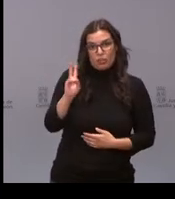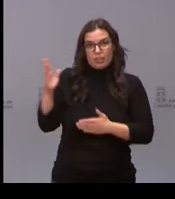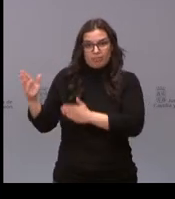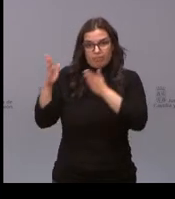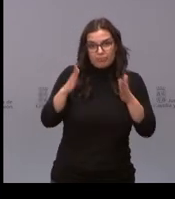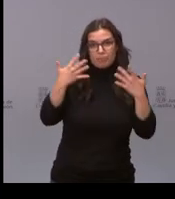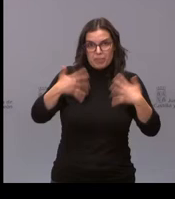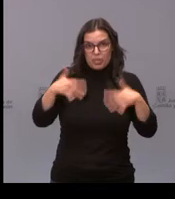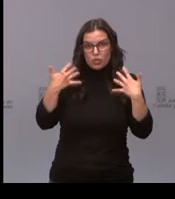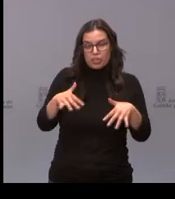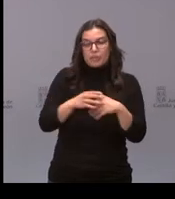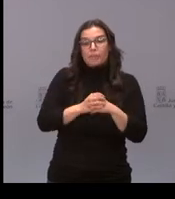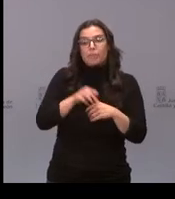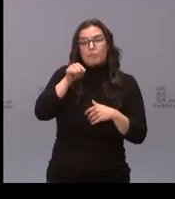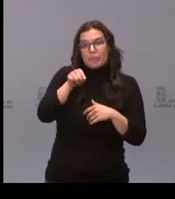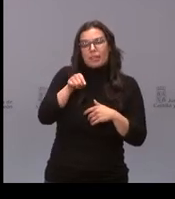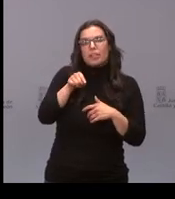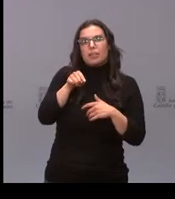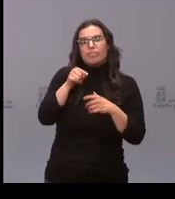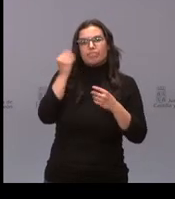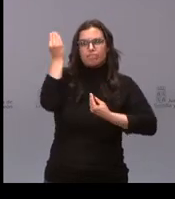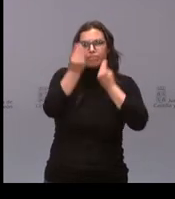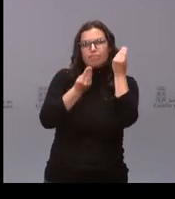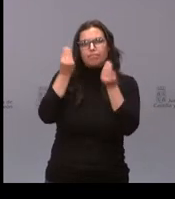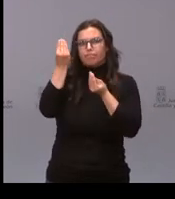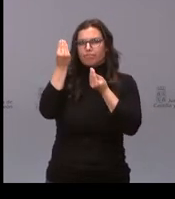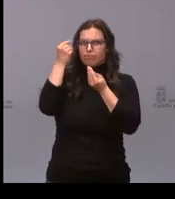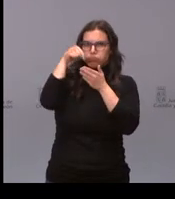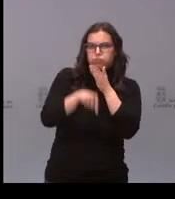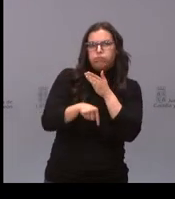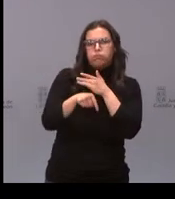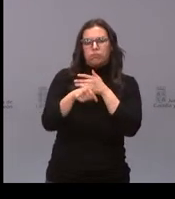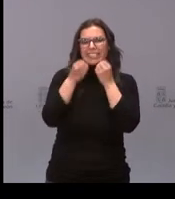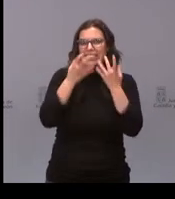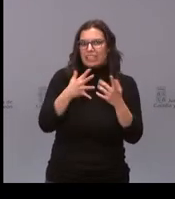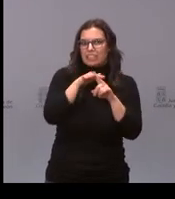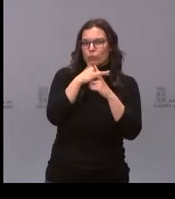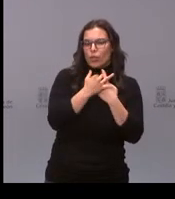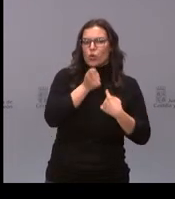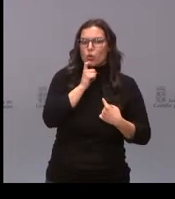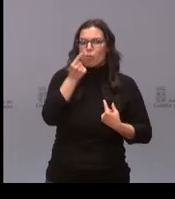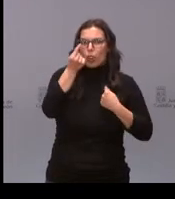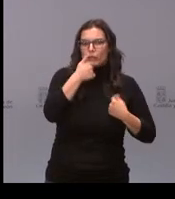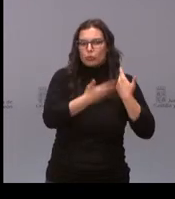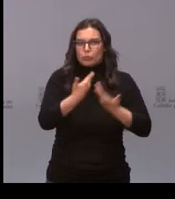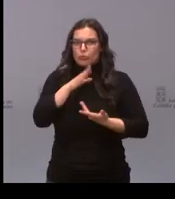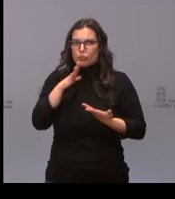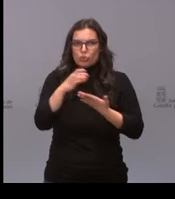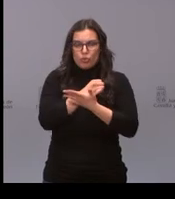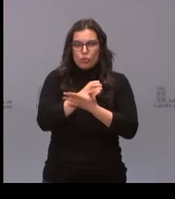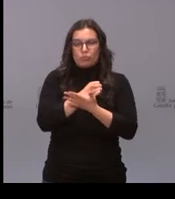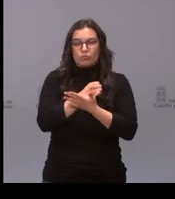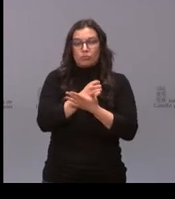al miércoles. Haremos una profunda reflexión sobre la situación que estamos viviendo en estos momentos.